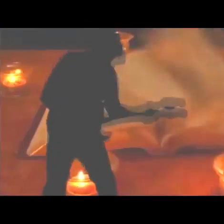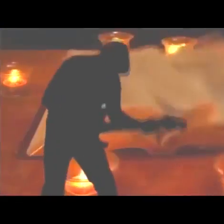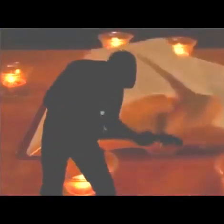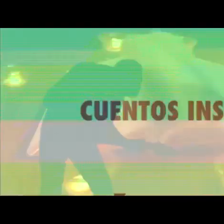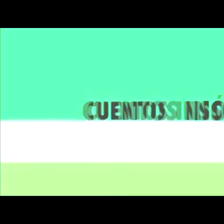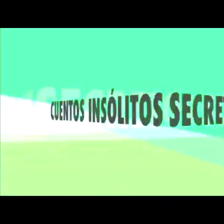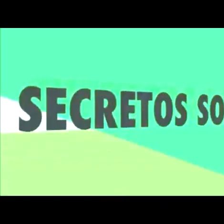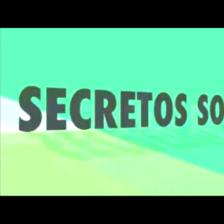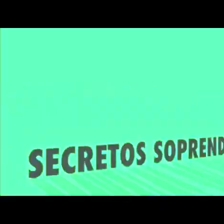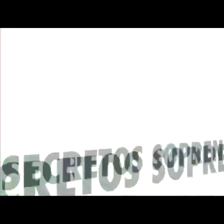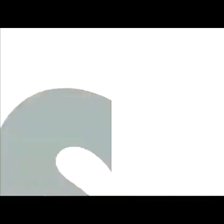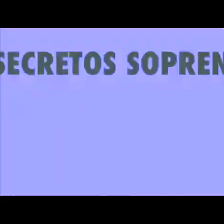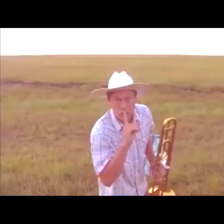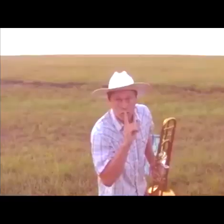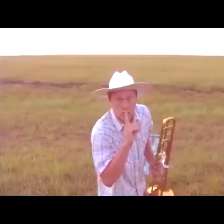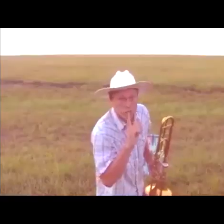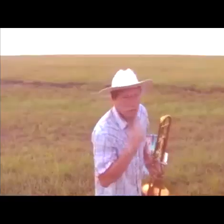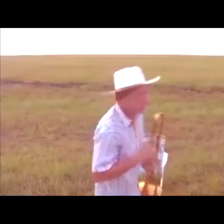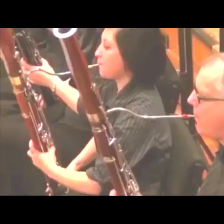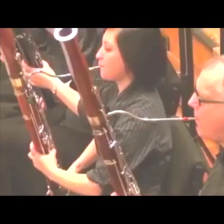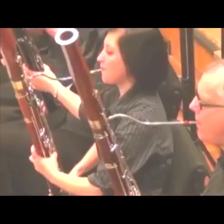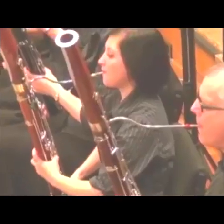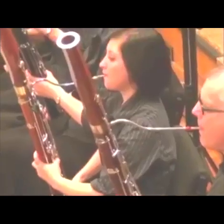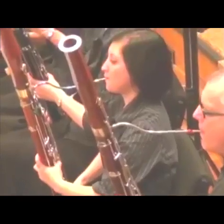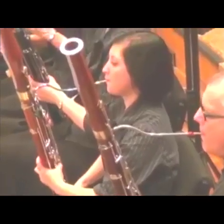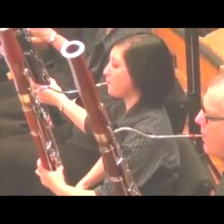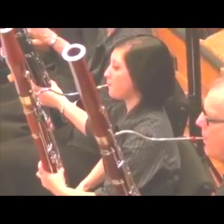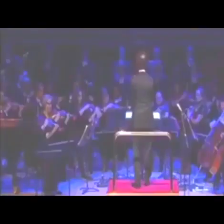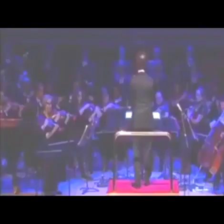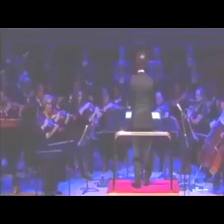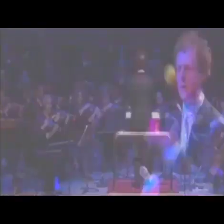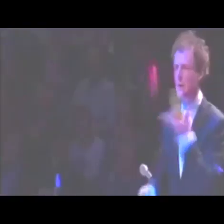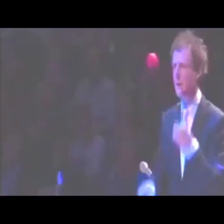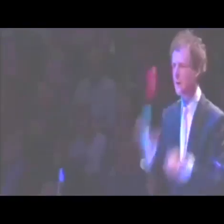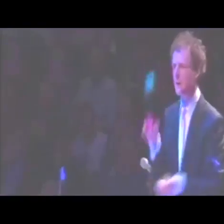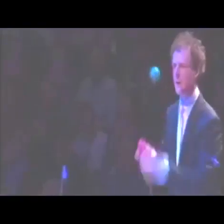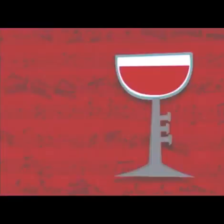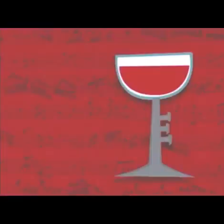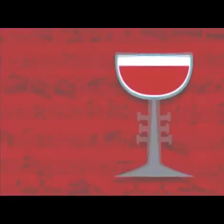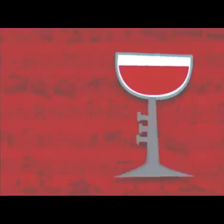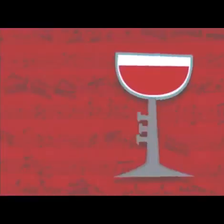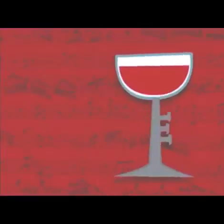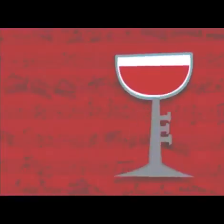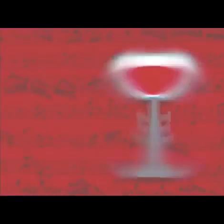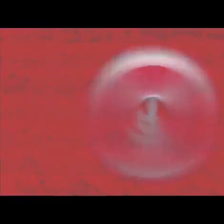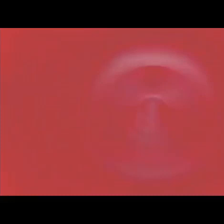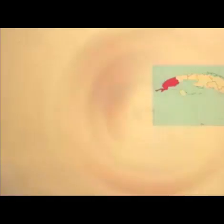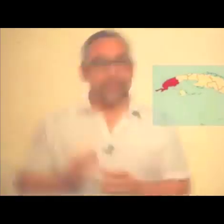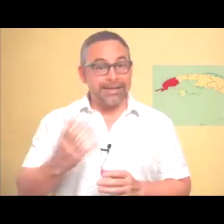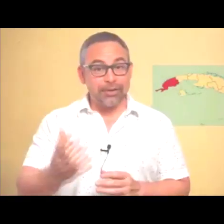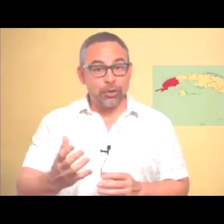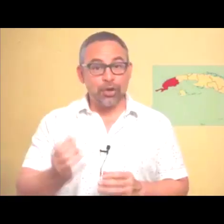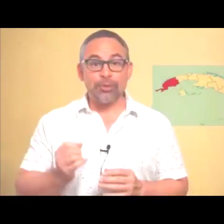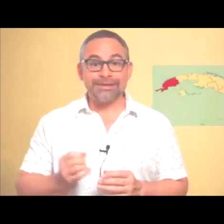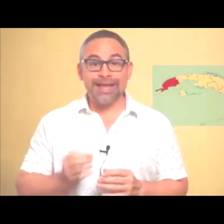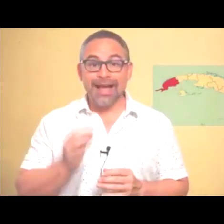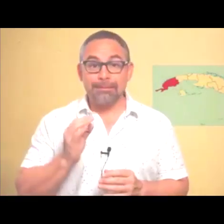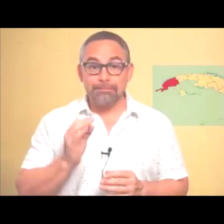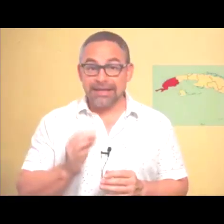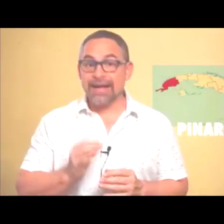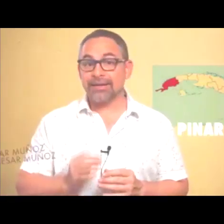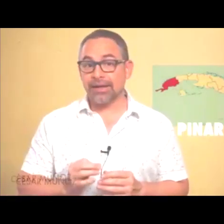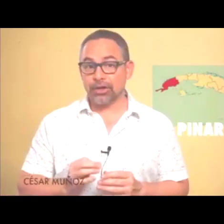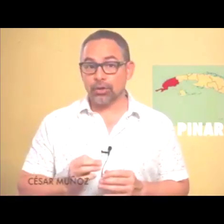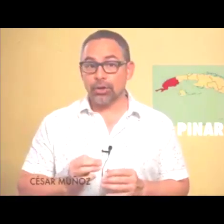cuentos insólitos y los secretos sorprendentes que el mundo de la música tiene para nosotros. Esta historia comienza